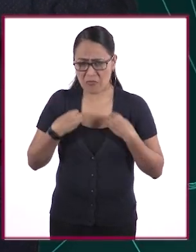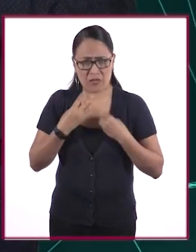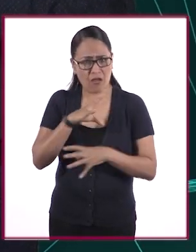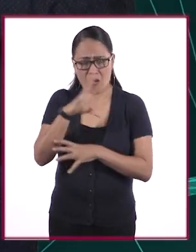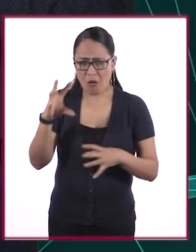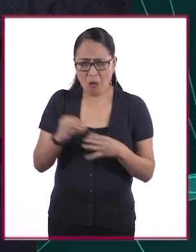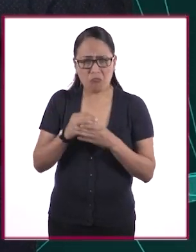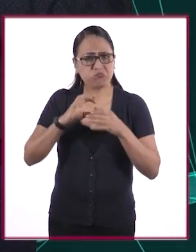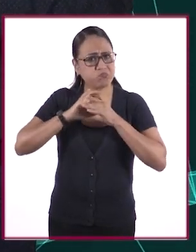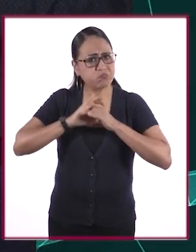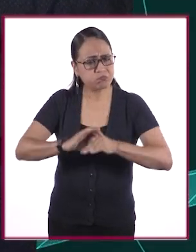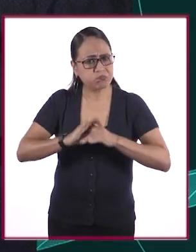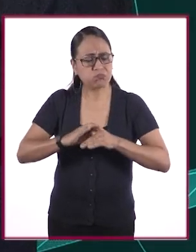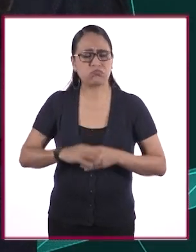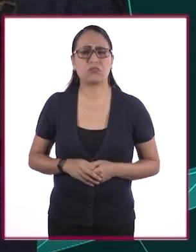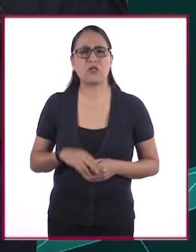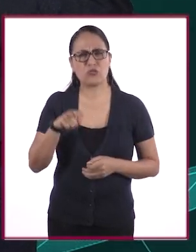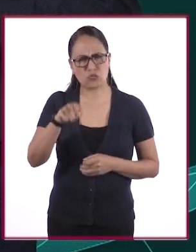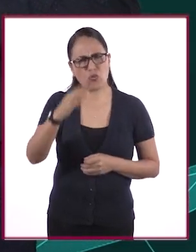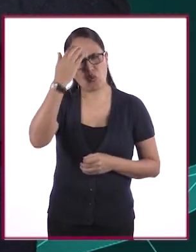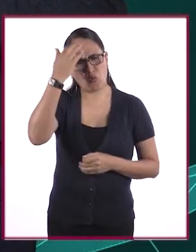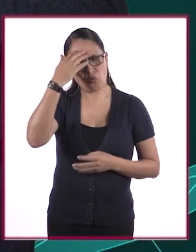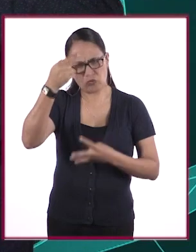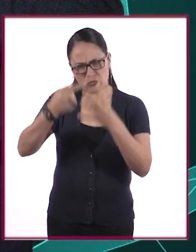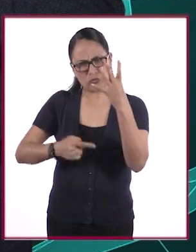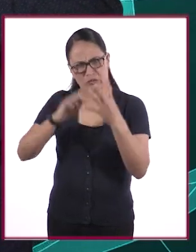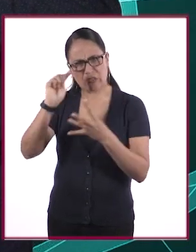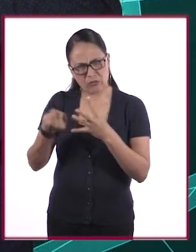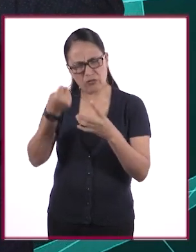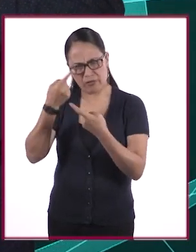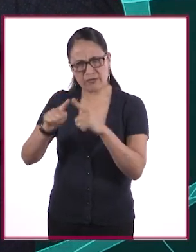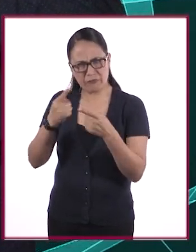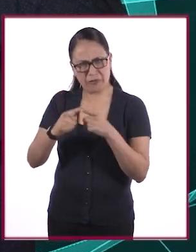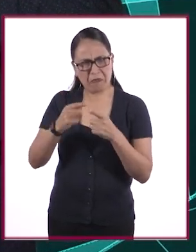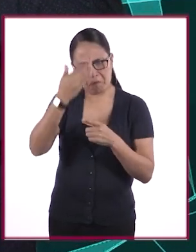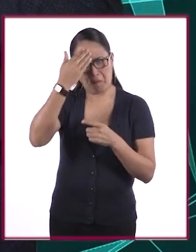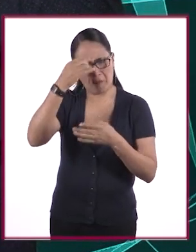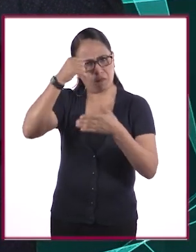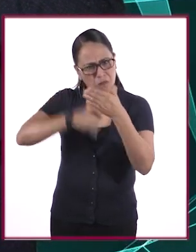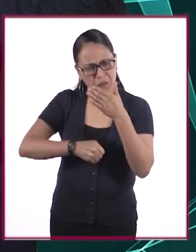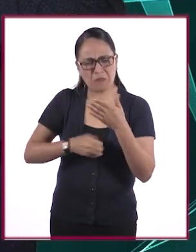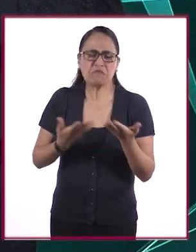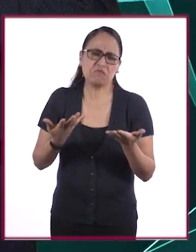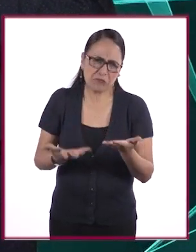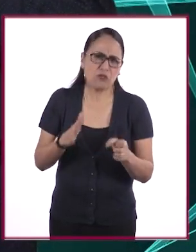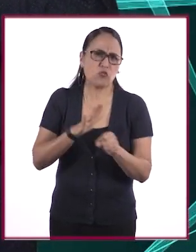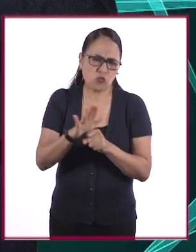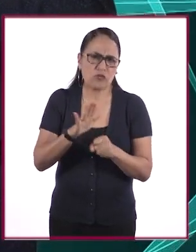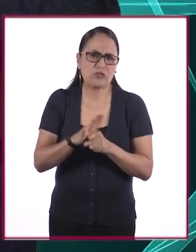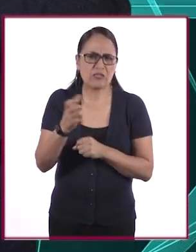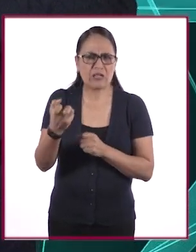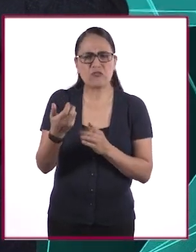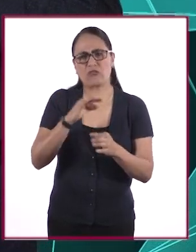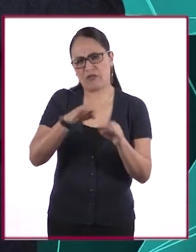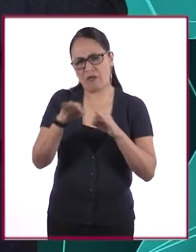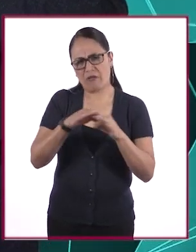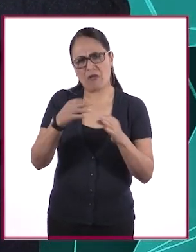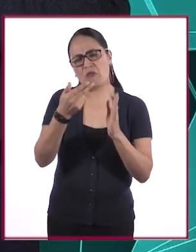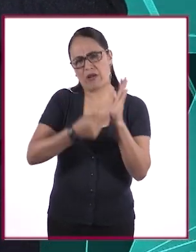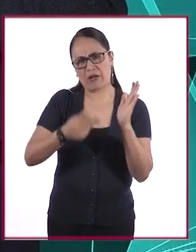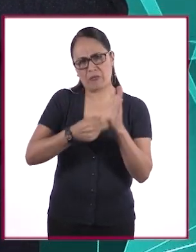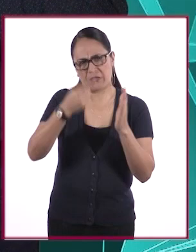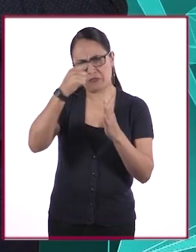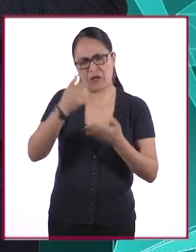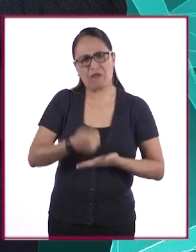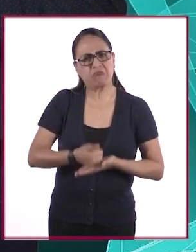completamente a mi vida cotidiana. ¿Y qué tanto conoces a estas tecnologías? Pues bastante, son parte de mis herramientas de trabajo y como te dije,